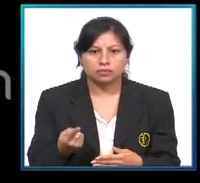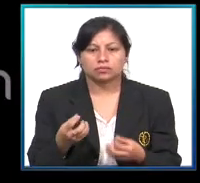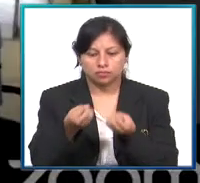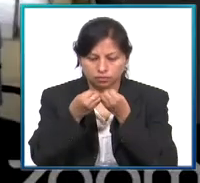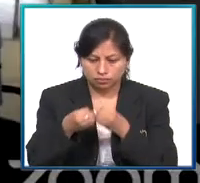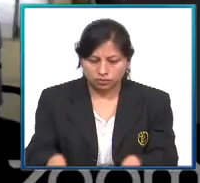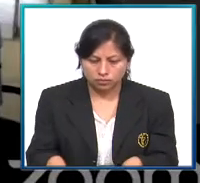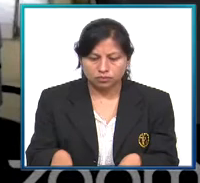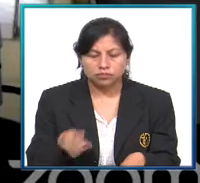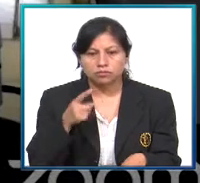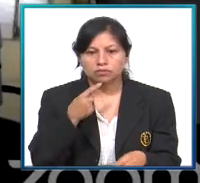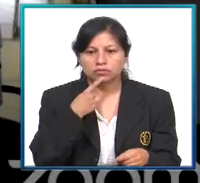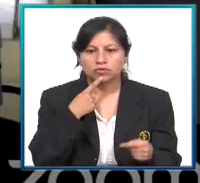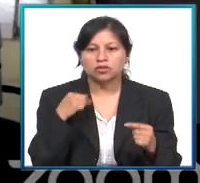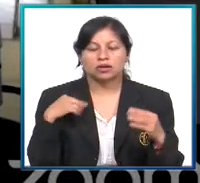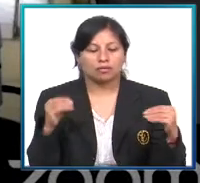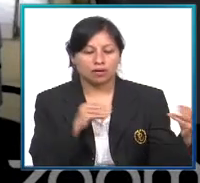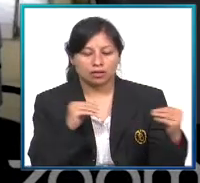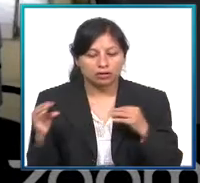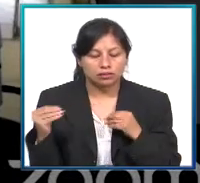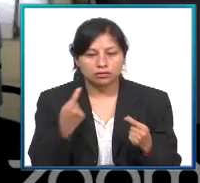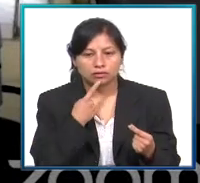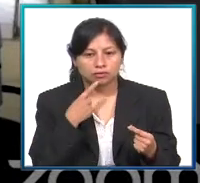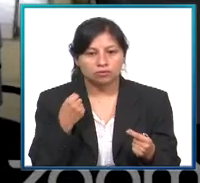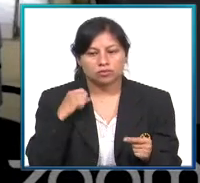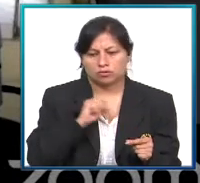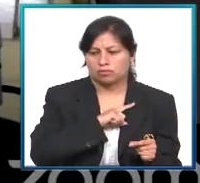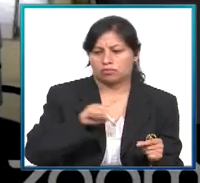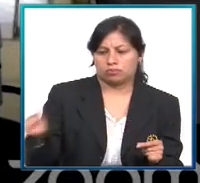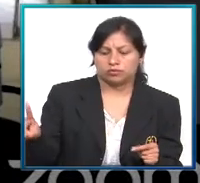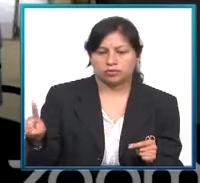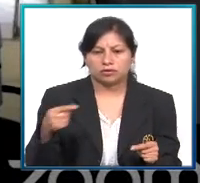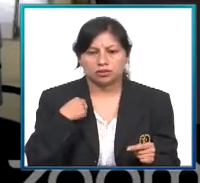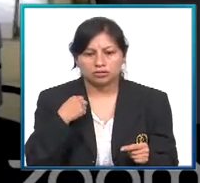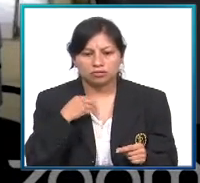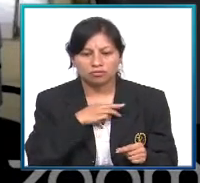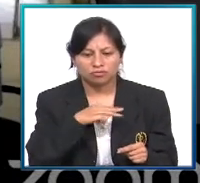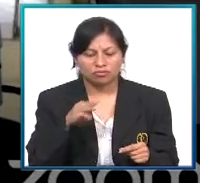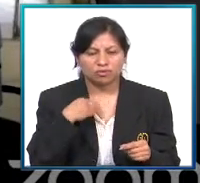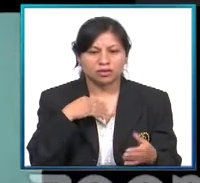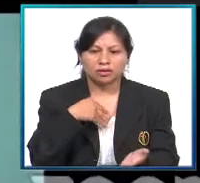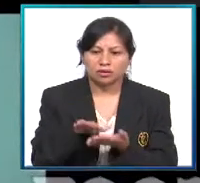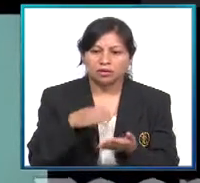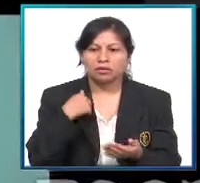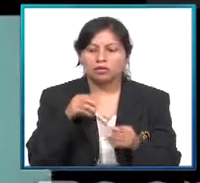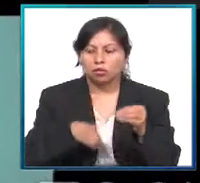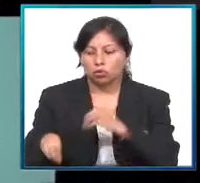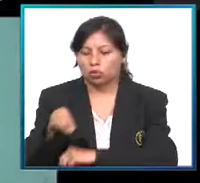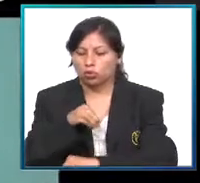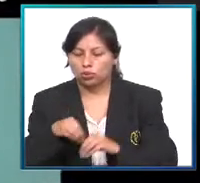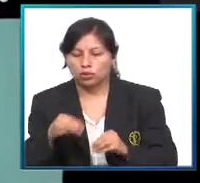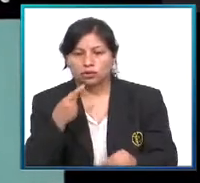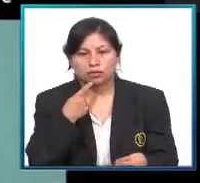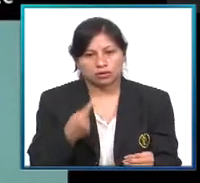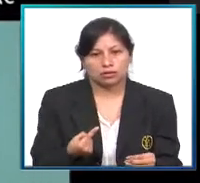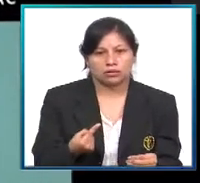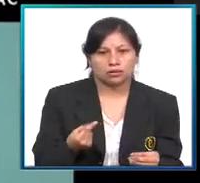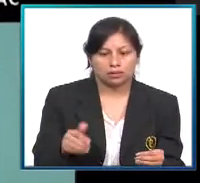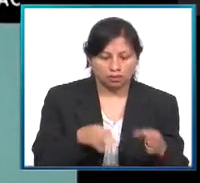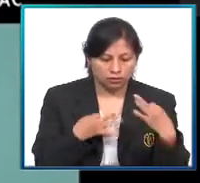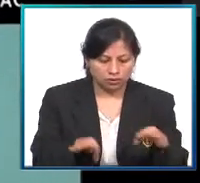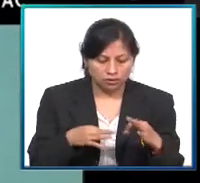pérdida de negociación de un pacto colectivo, el despido o traslado a lugares remotos de los líderes sindicales por no tener